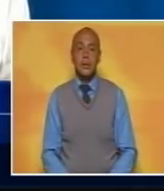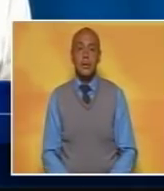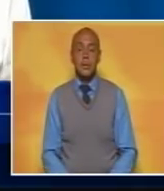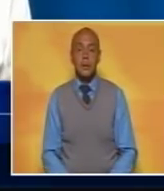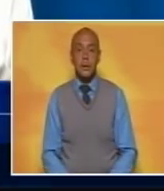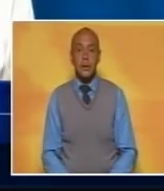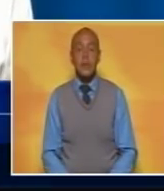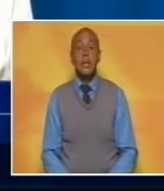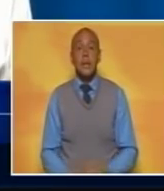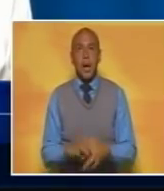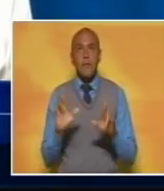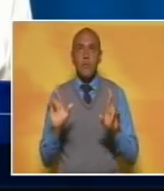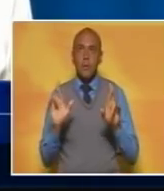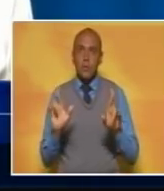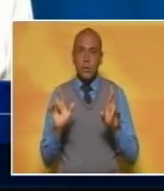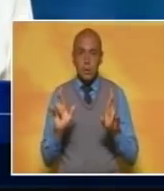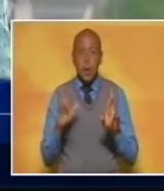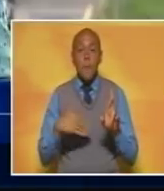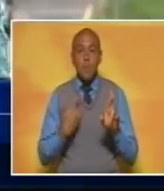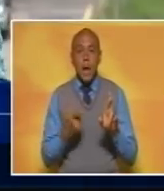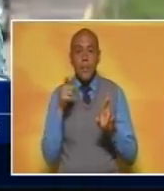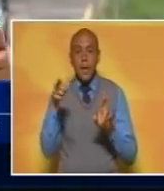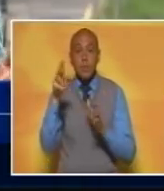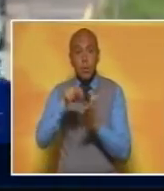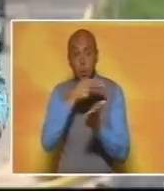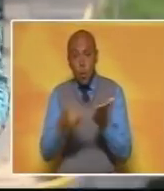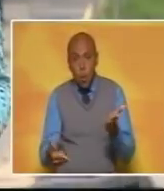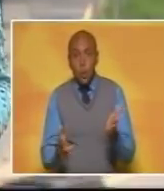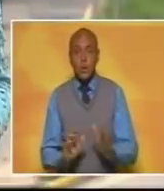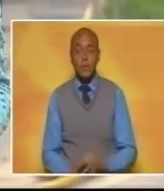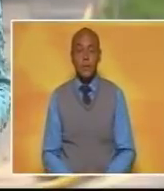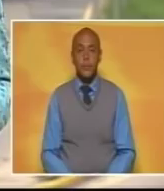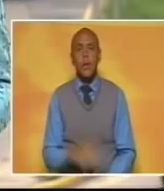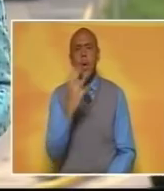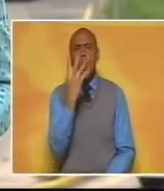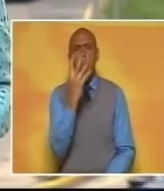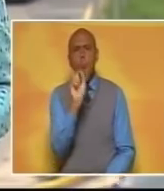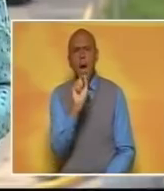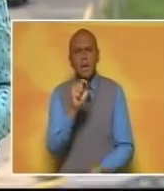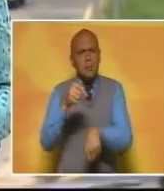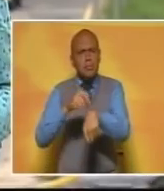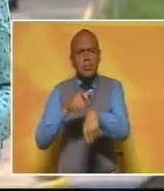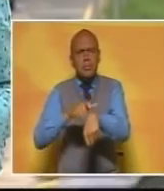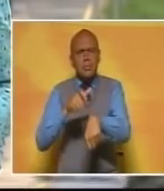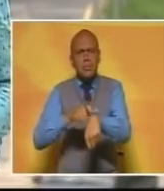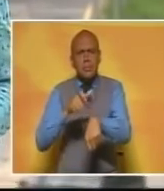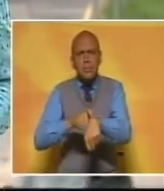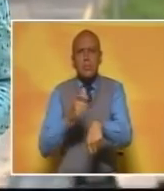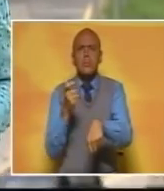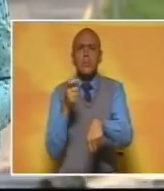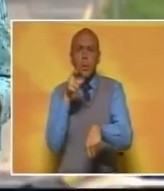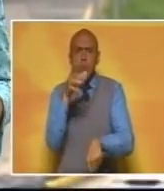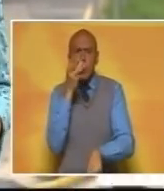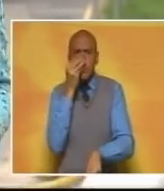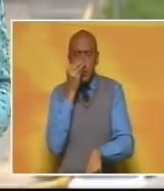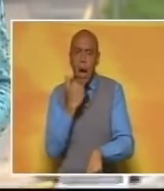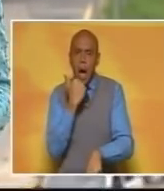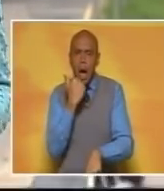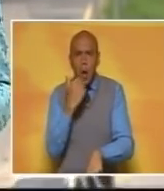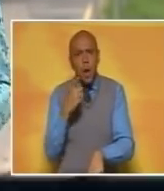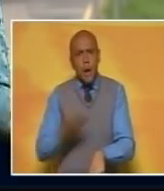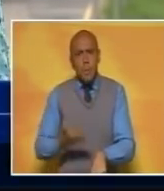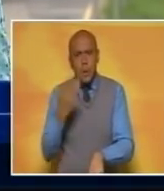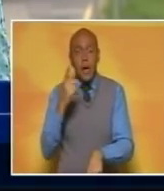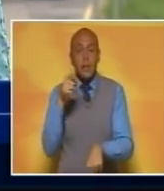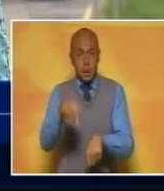Afortunadamente, los suicidios se pueden prevenir. Dedicar 40 segundos para hablar cuando nos encontramos en situaciones difíciles es importante. A